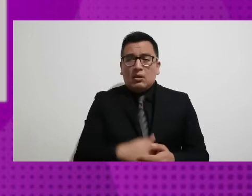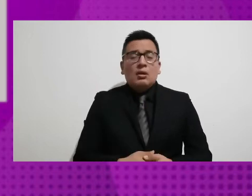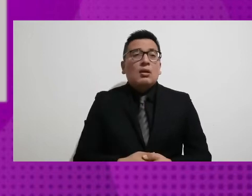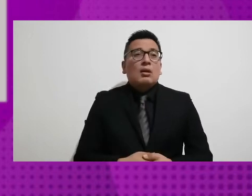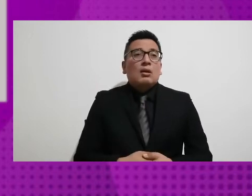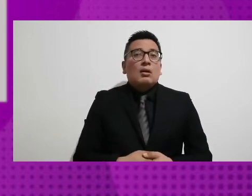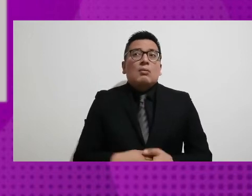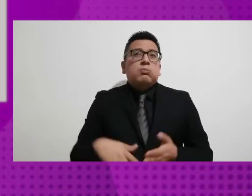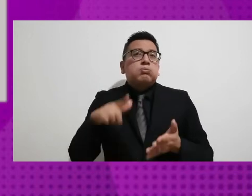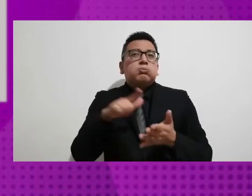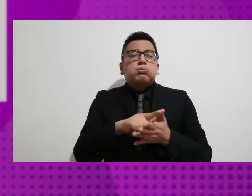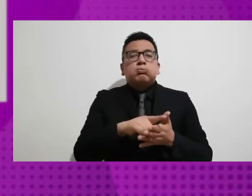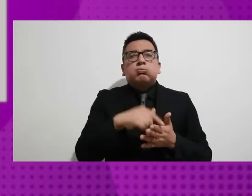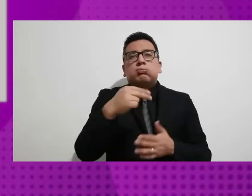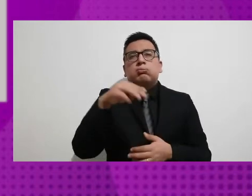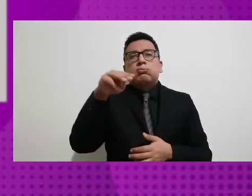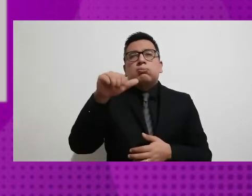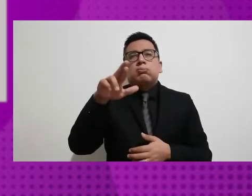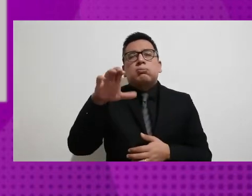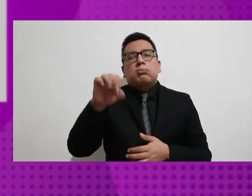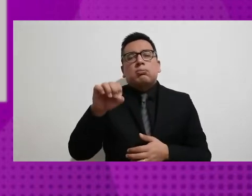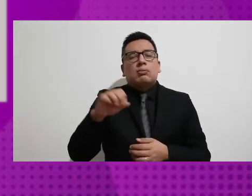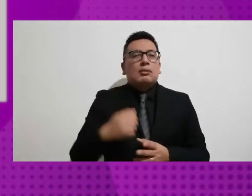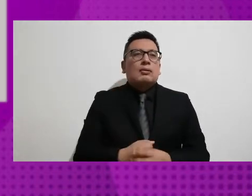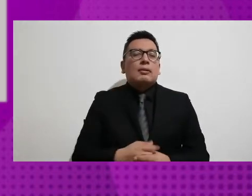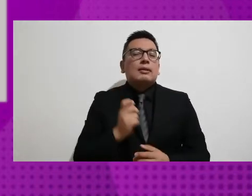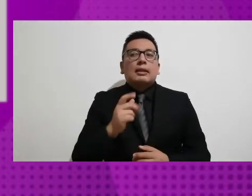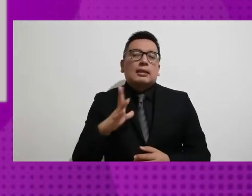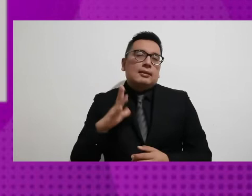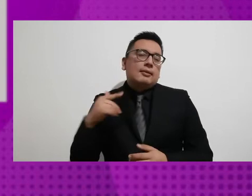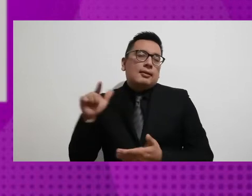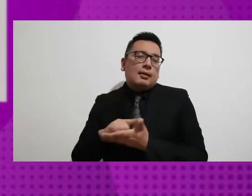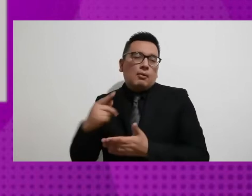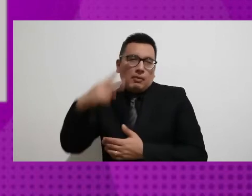implementarse las denominadas leyes marco o leyes generales.